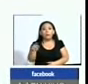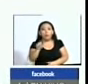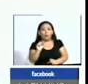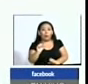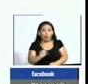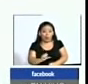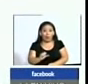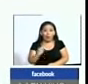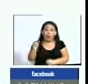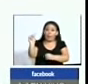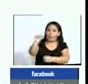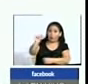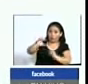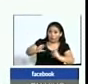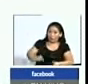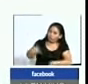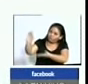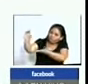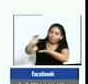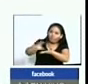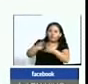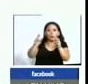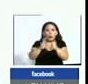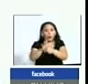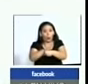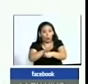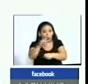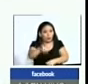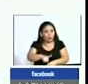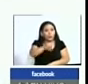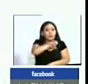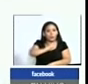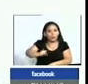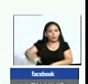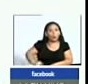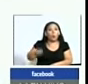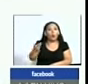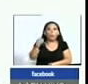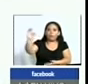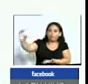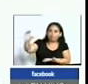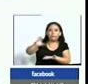en medio de la pandemia por el COVID-19, El Salvador obtuvo un ingreso de